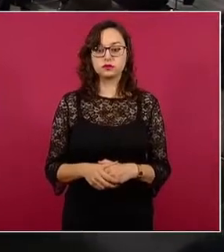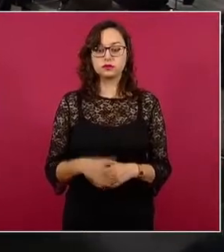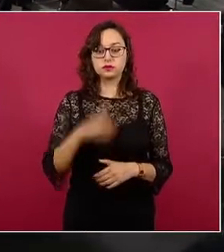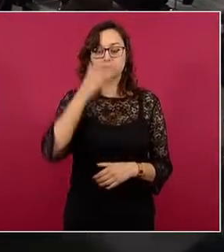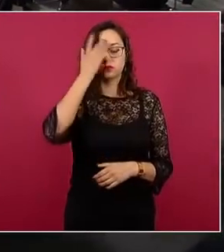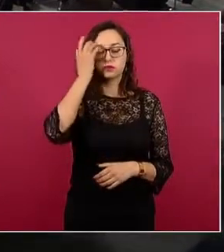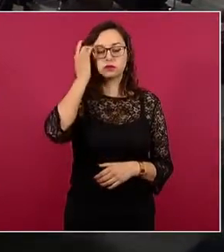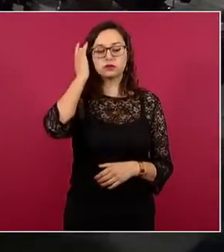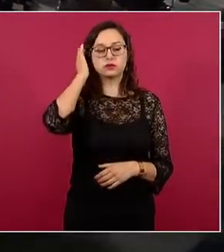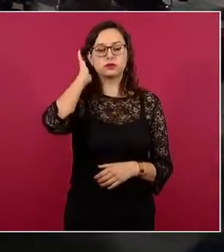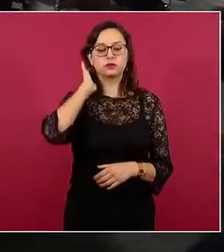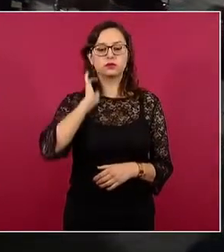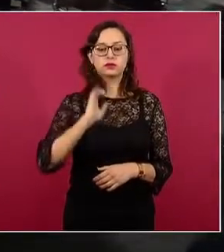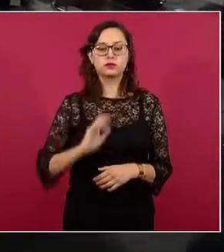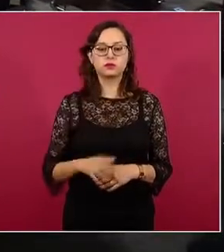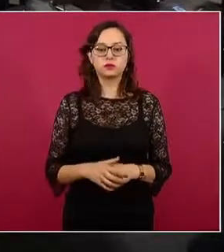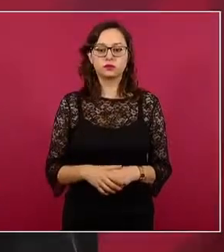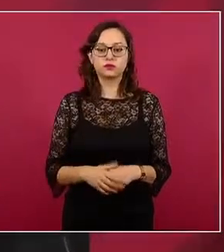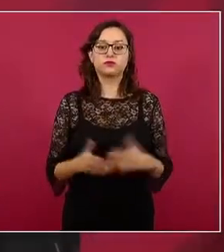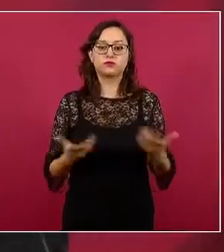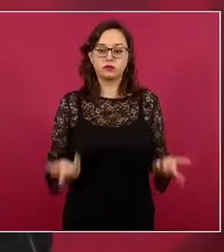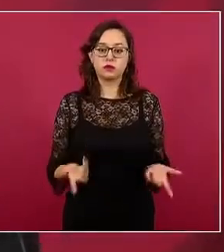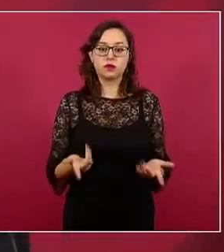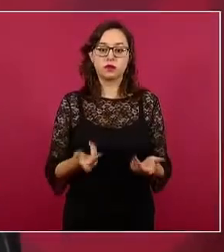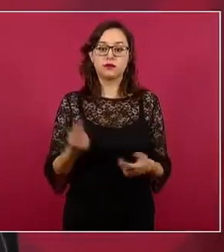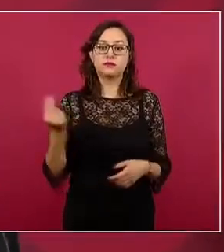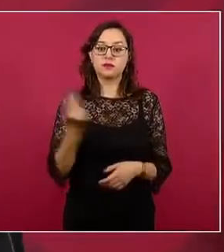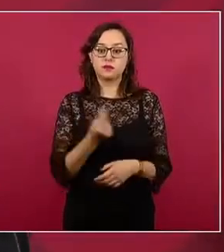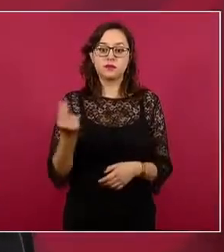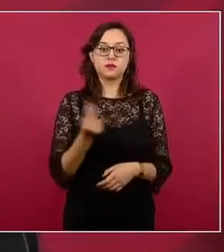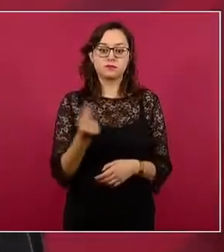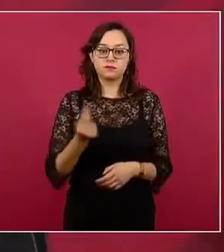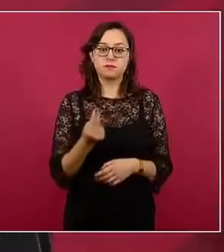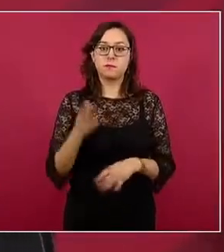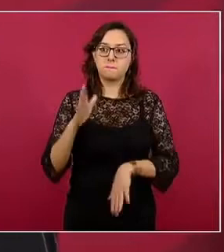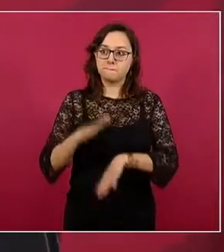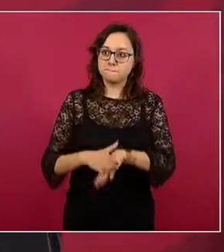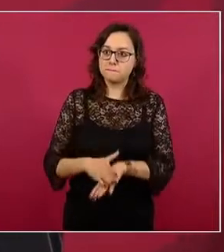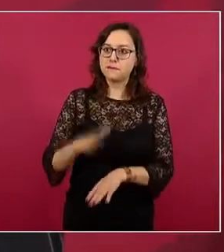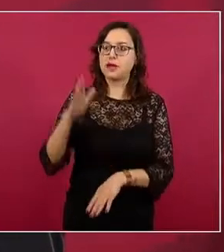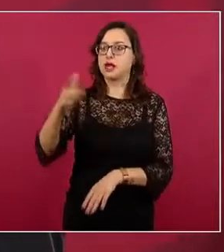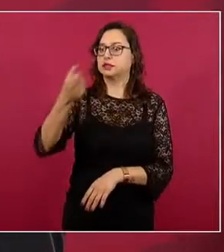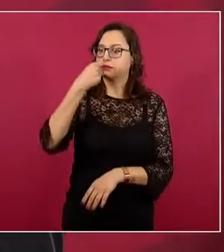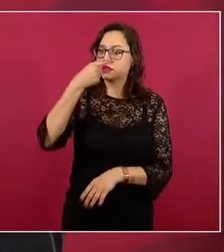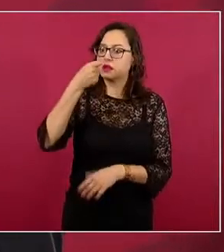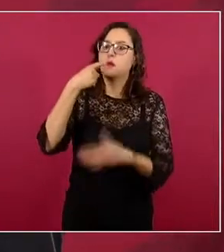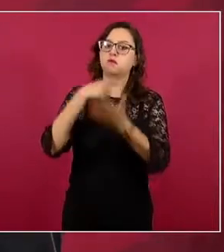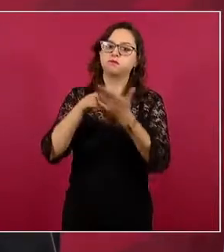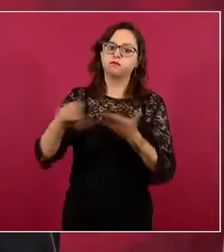implica abasto suficiente de medicamentos.